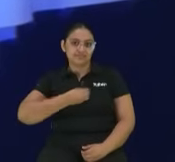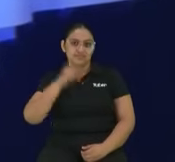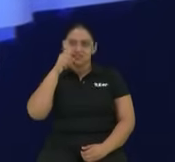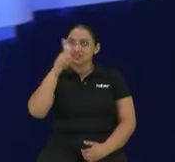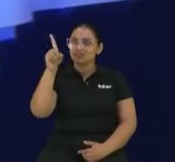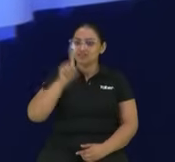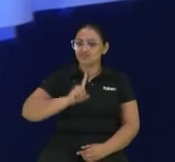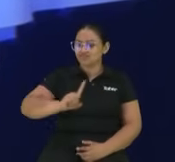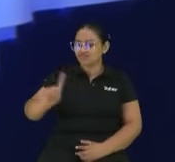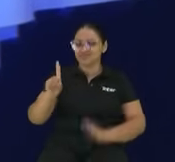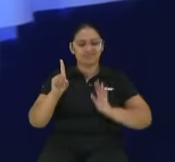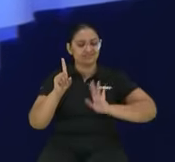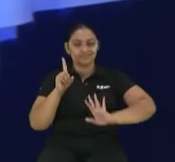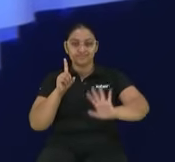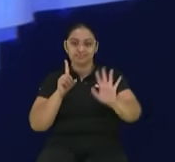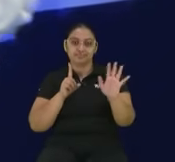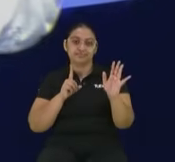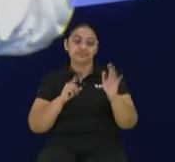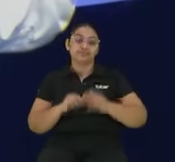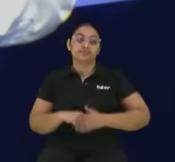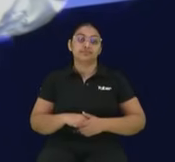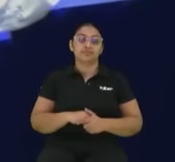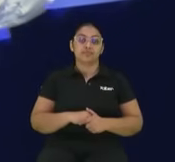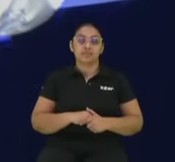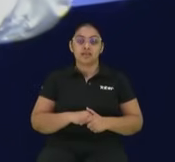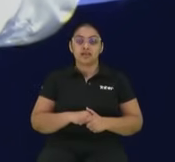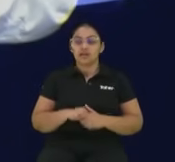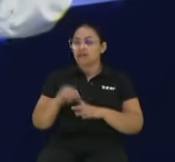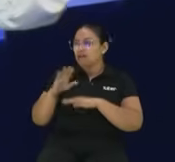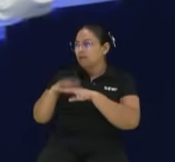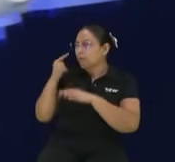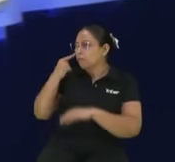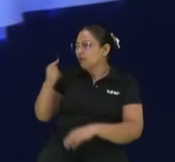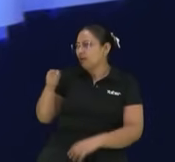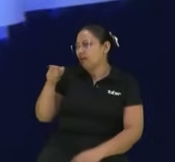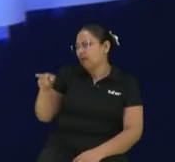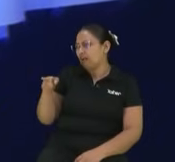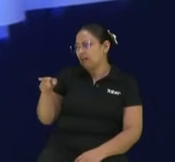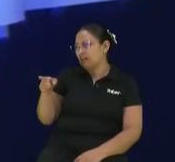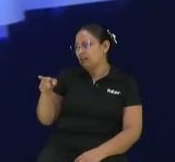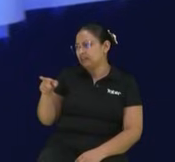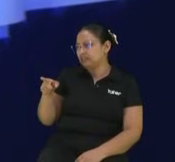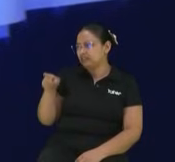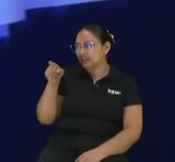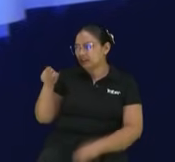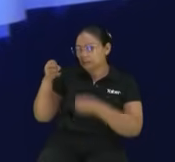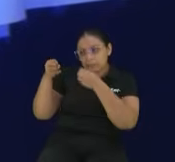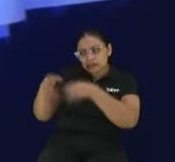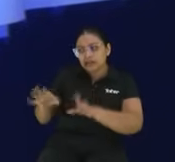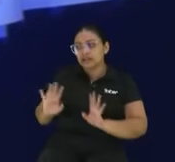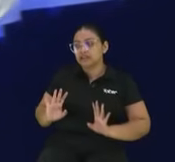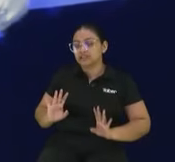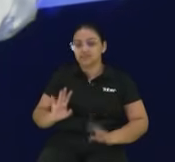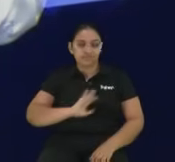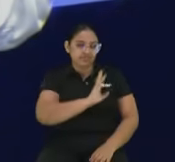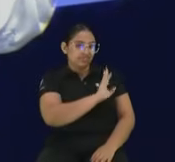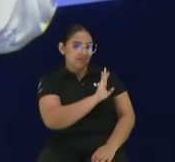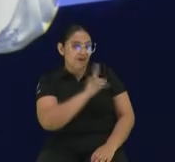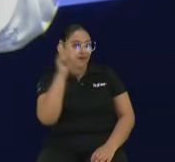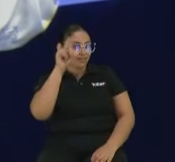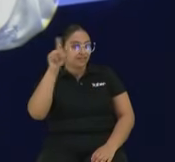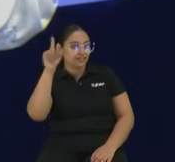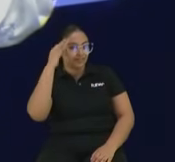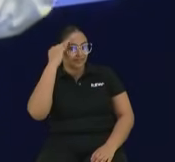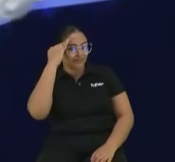eso al vees mirab me contaron que te fregaron No hombre hermano esate la última palabra la tiene el